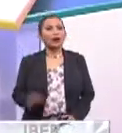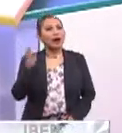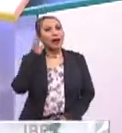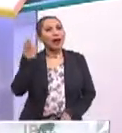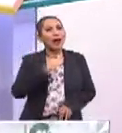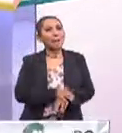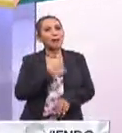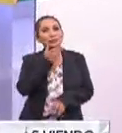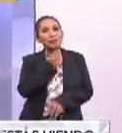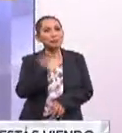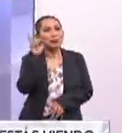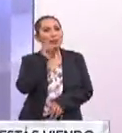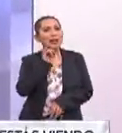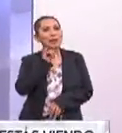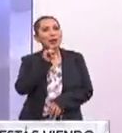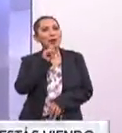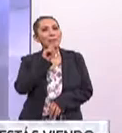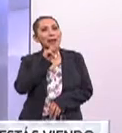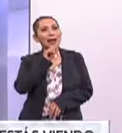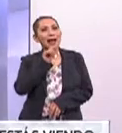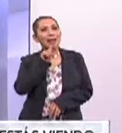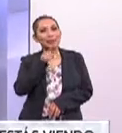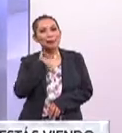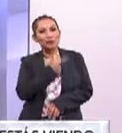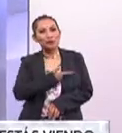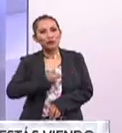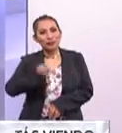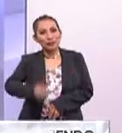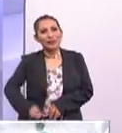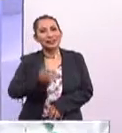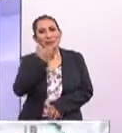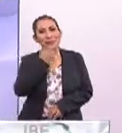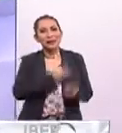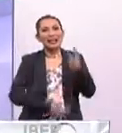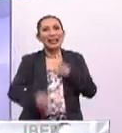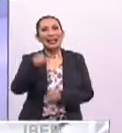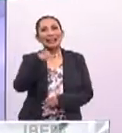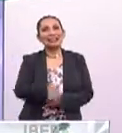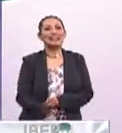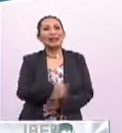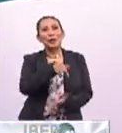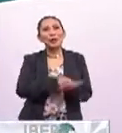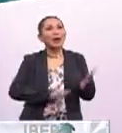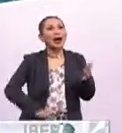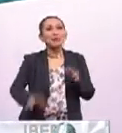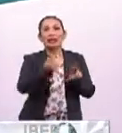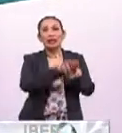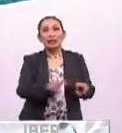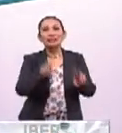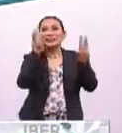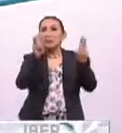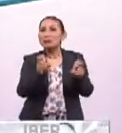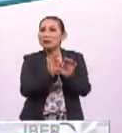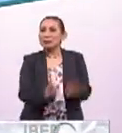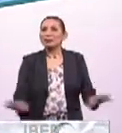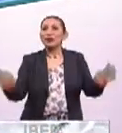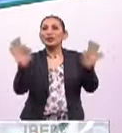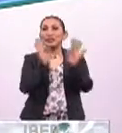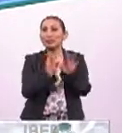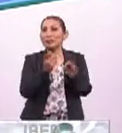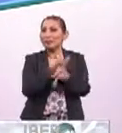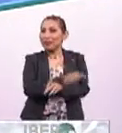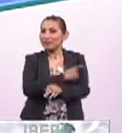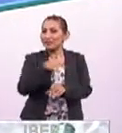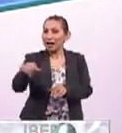¿Qué tal, amigos y amigas de Iberoamérica al Día? Me da muchísimo gusto saludarlos y darles la bienvenida a este espacio en donde analizaremos los temas más relevantes